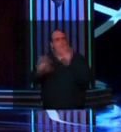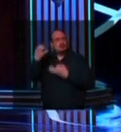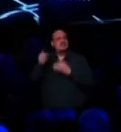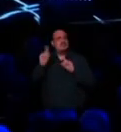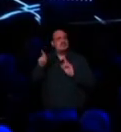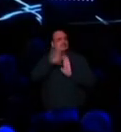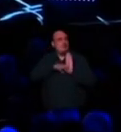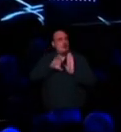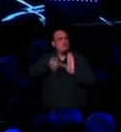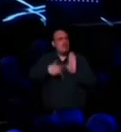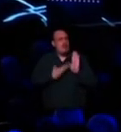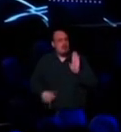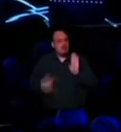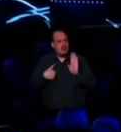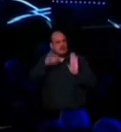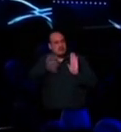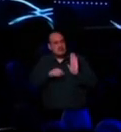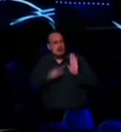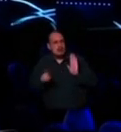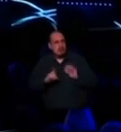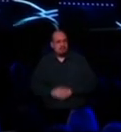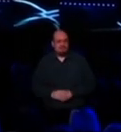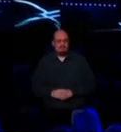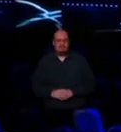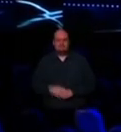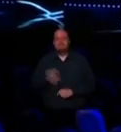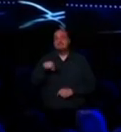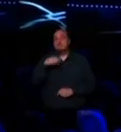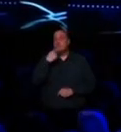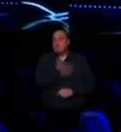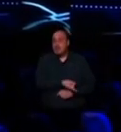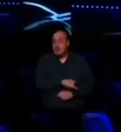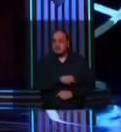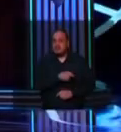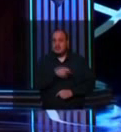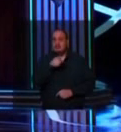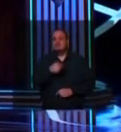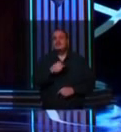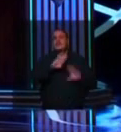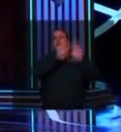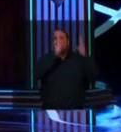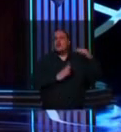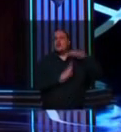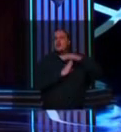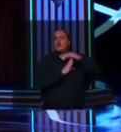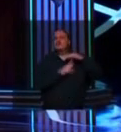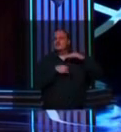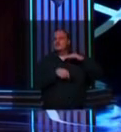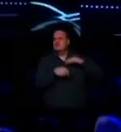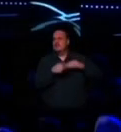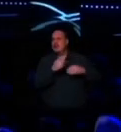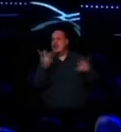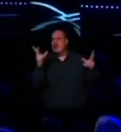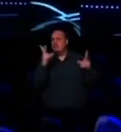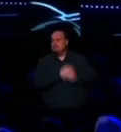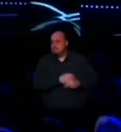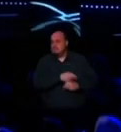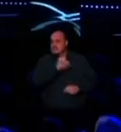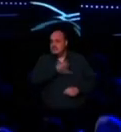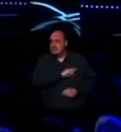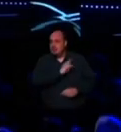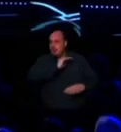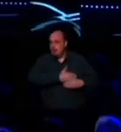el debate y aparentemente por los comentarios, la conversación que hay en las redes, sería Massa quien